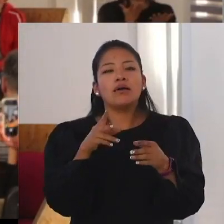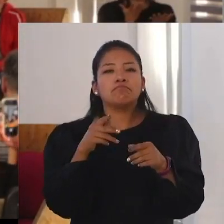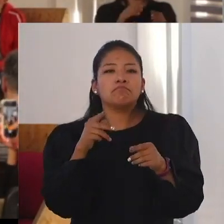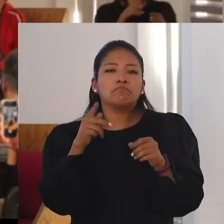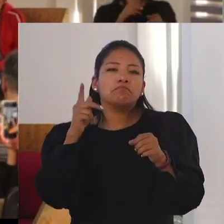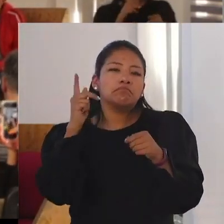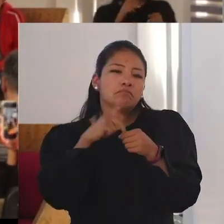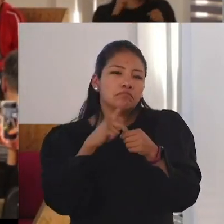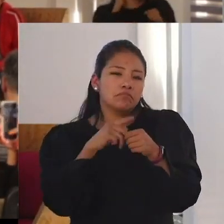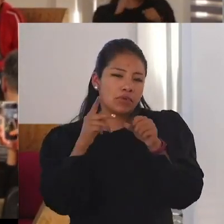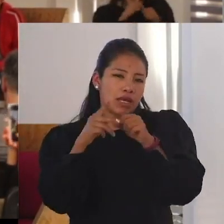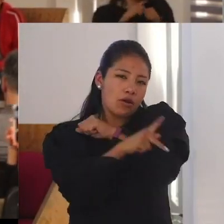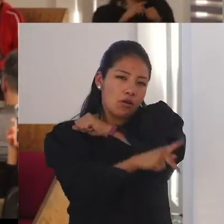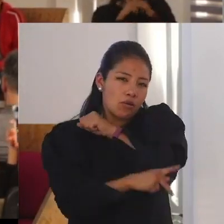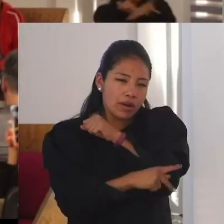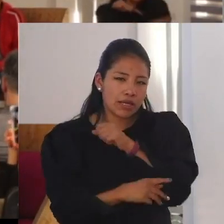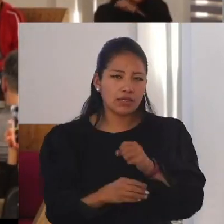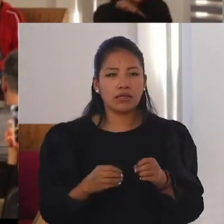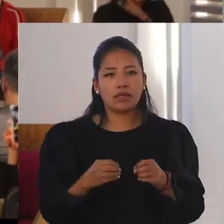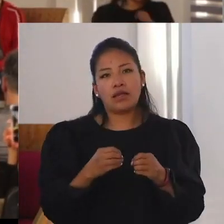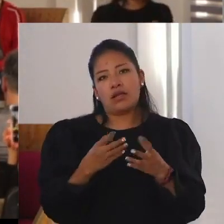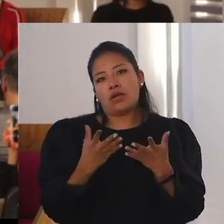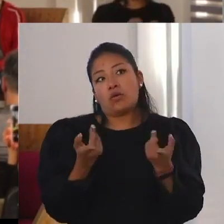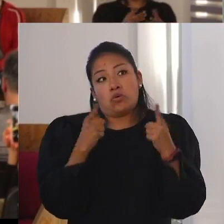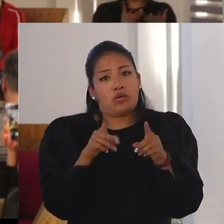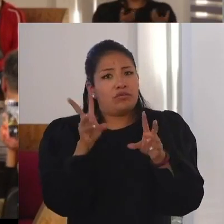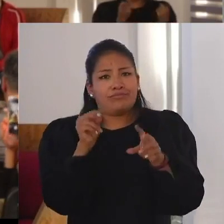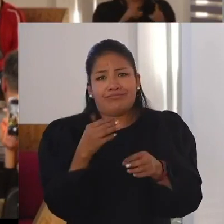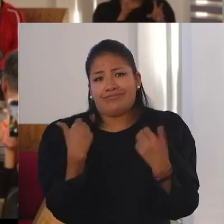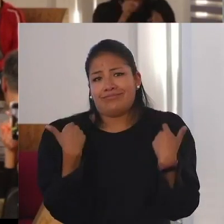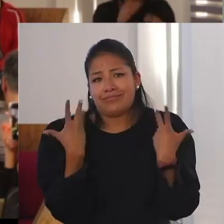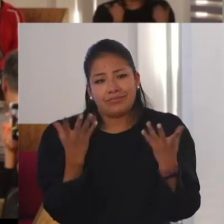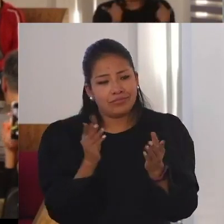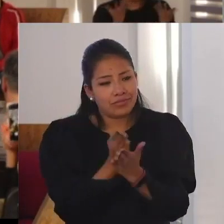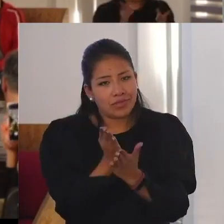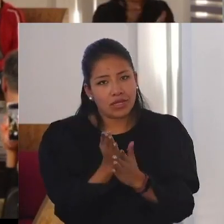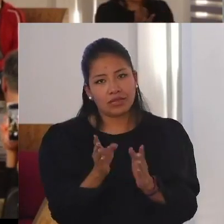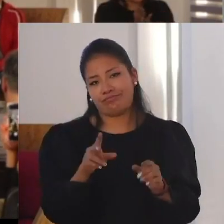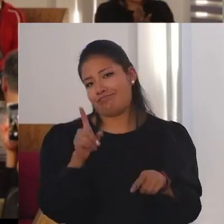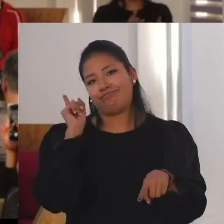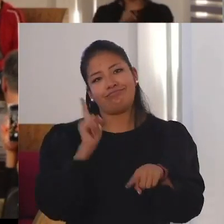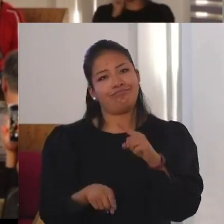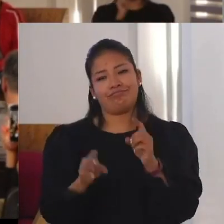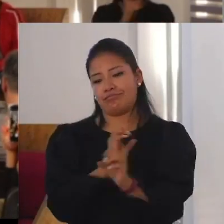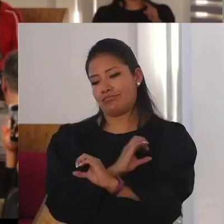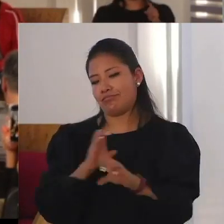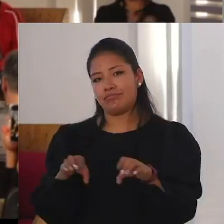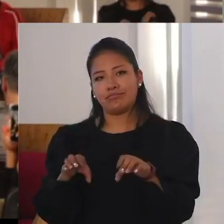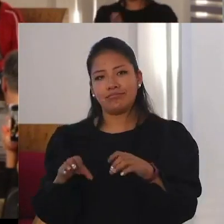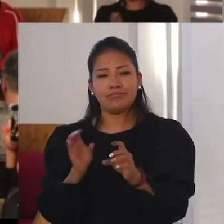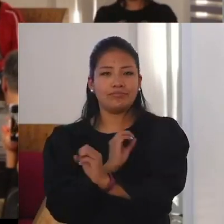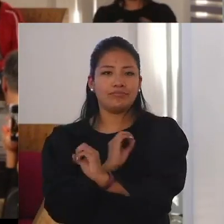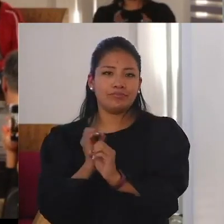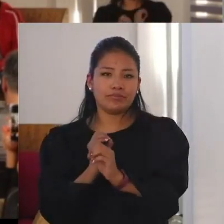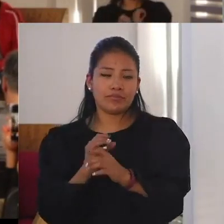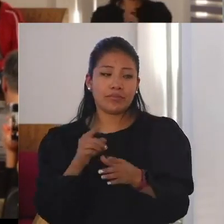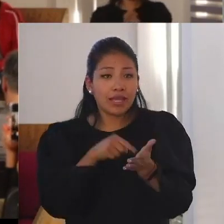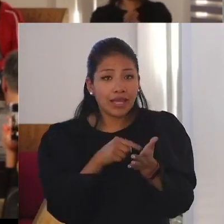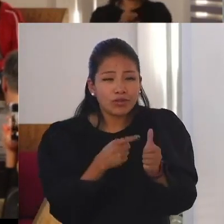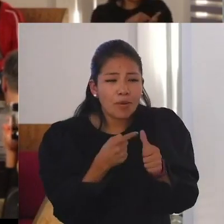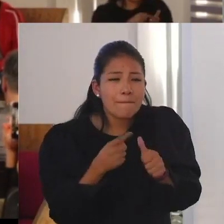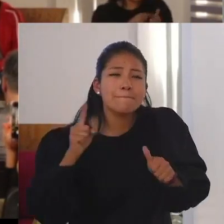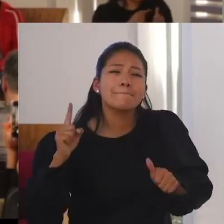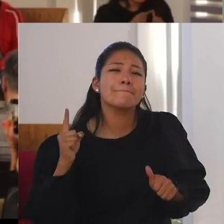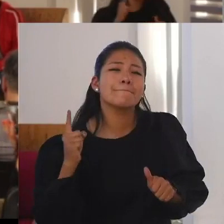sin ese derecho a los derechos pues no se puede hacer nada Y eso es lo que principalmente aún seguimos peleando